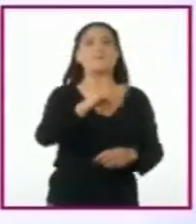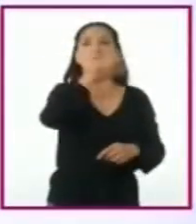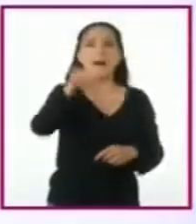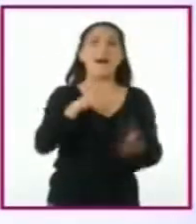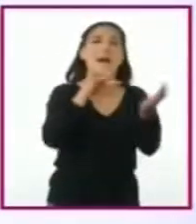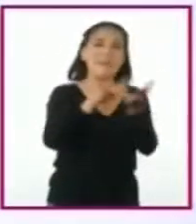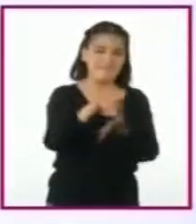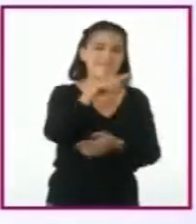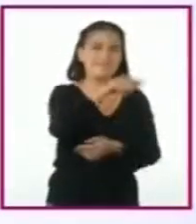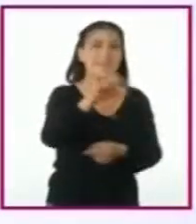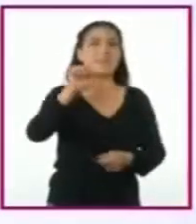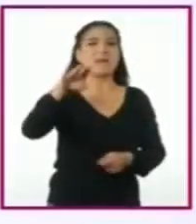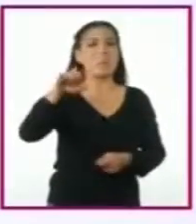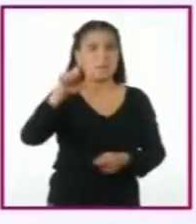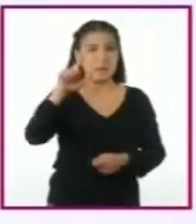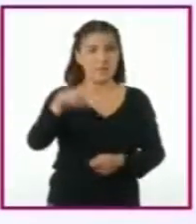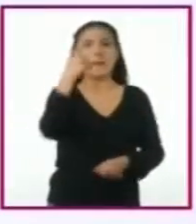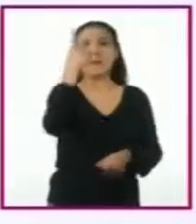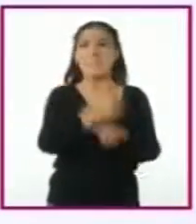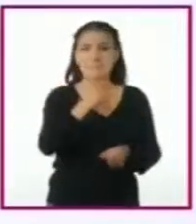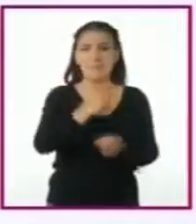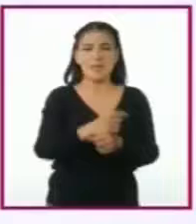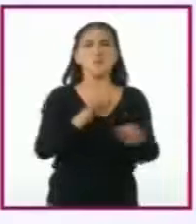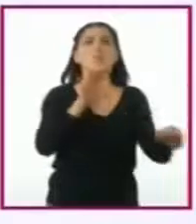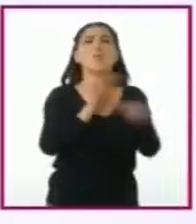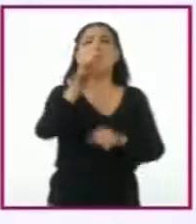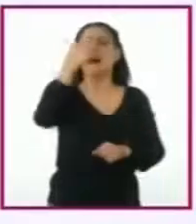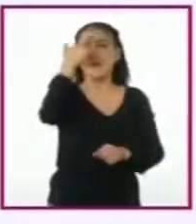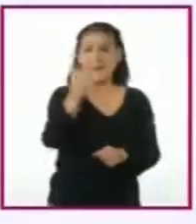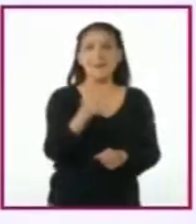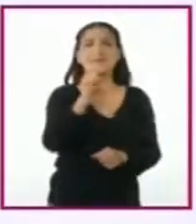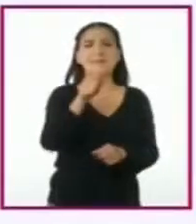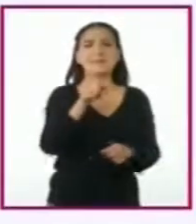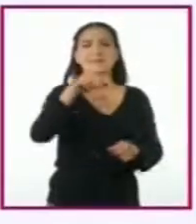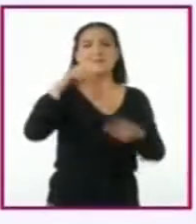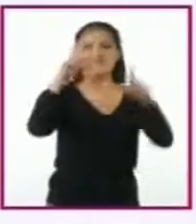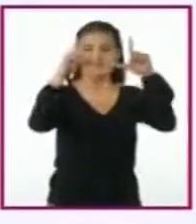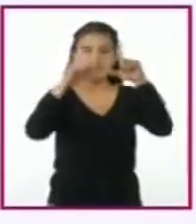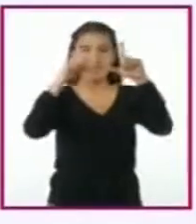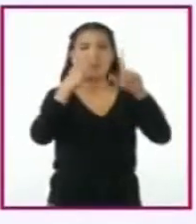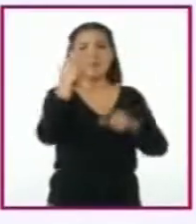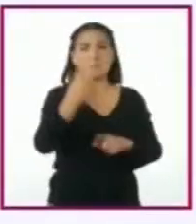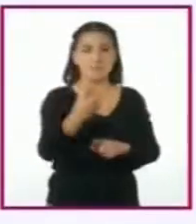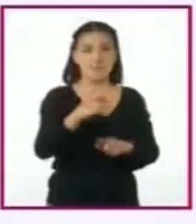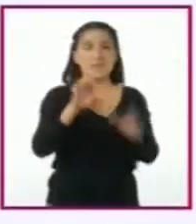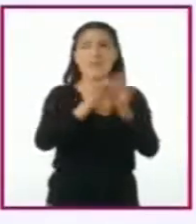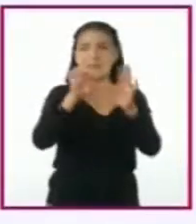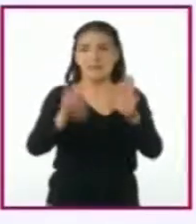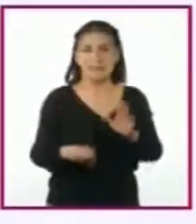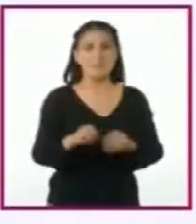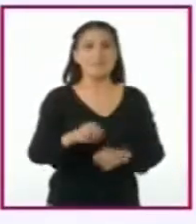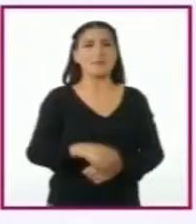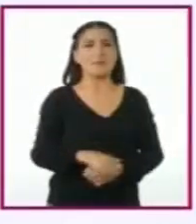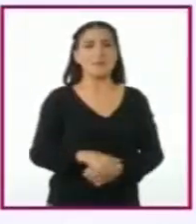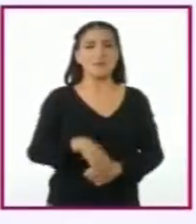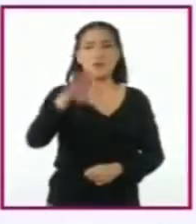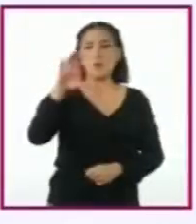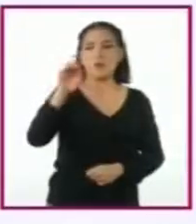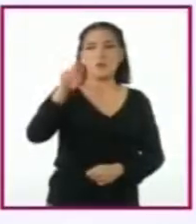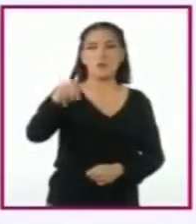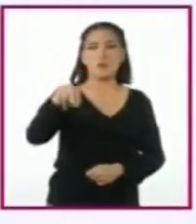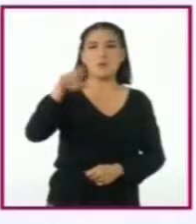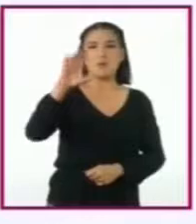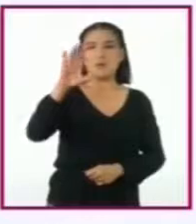Samuel. Primero, calculemos la razón de semejanza entre dos fotografías. Por ejemplo, calculemos el cociente